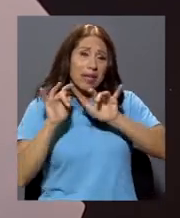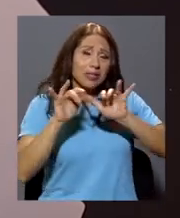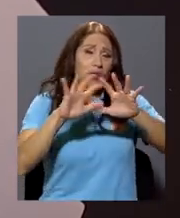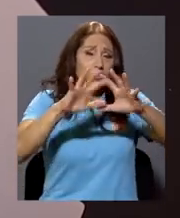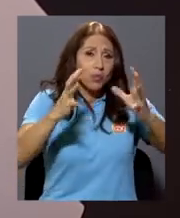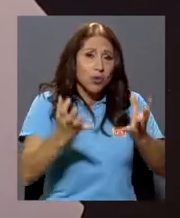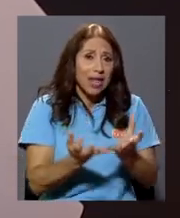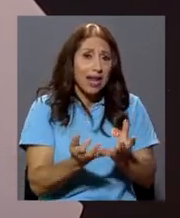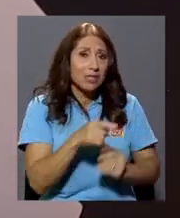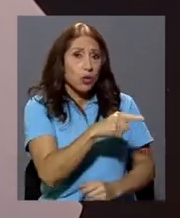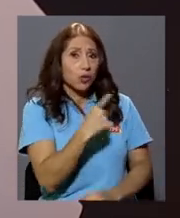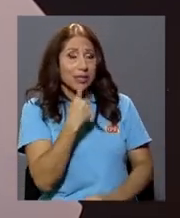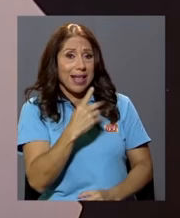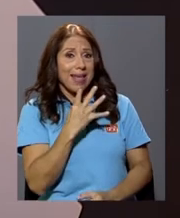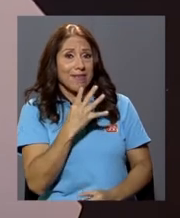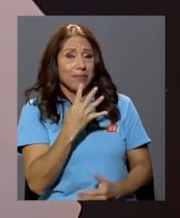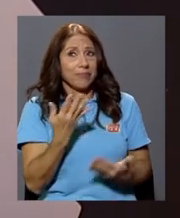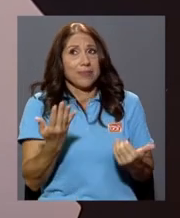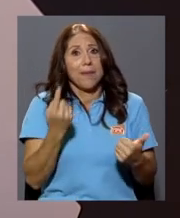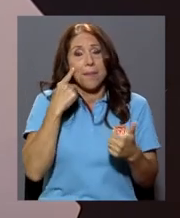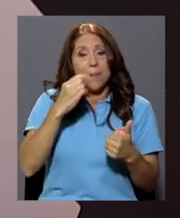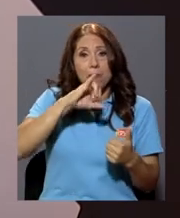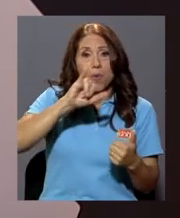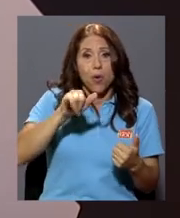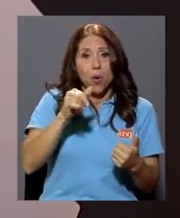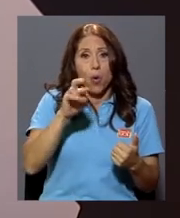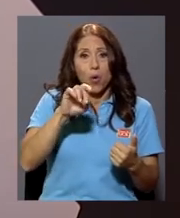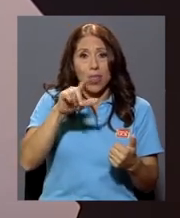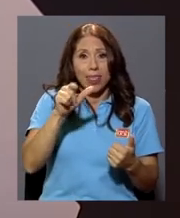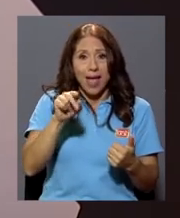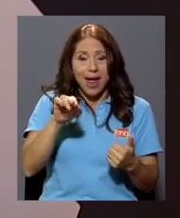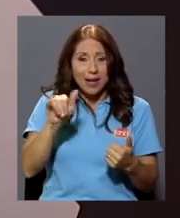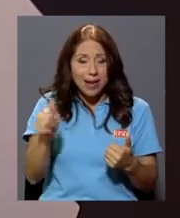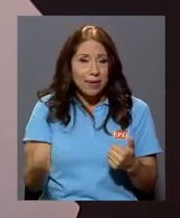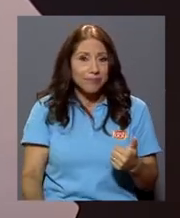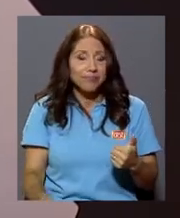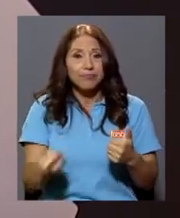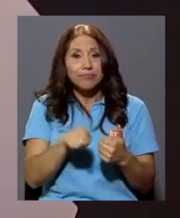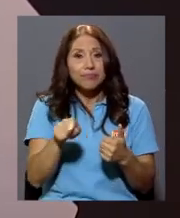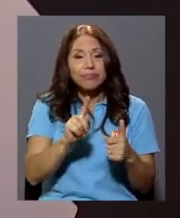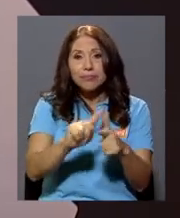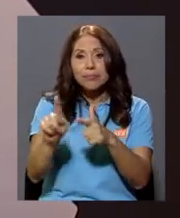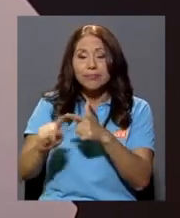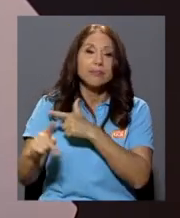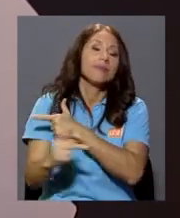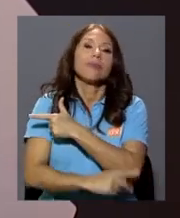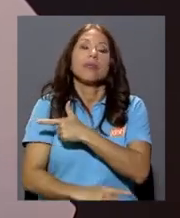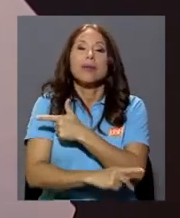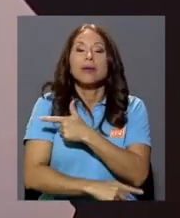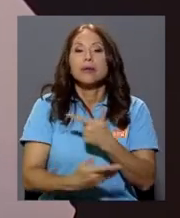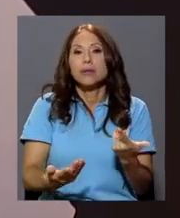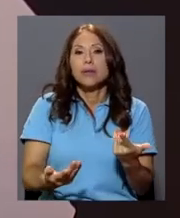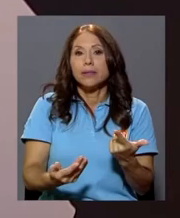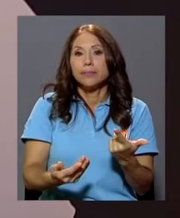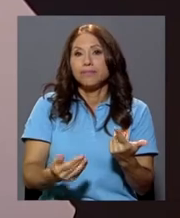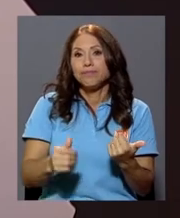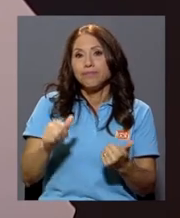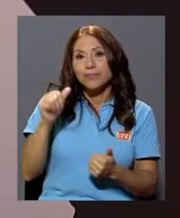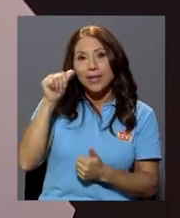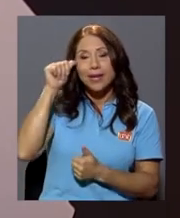dado, casi pasando por Jordania, estableciendo inclusive países en los que de repente el